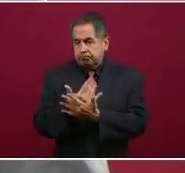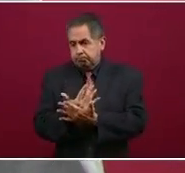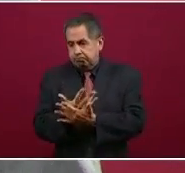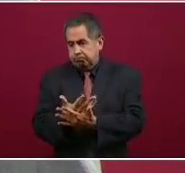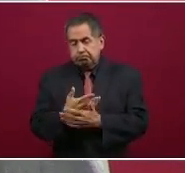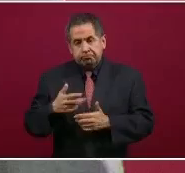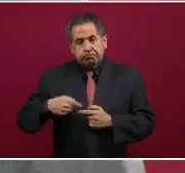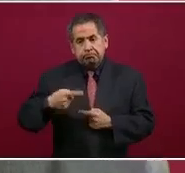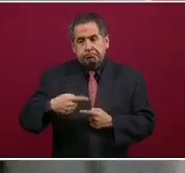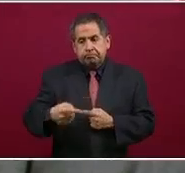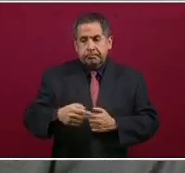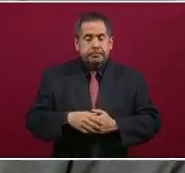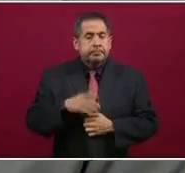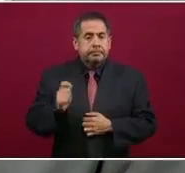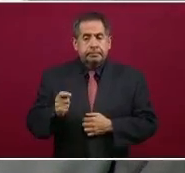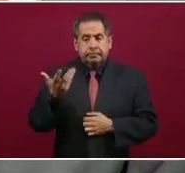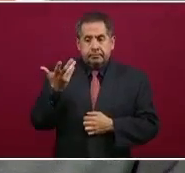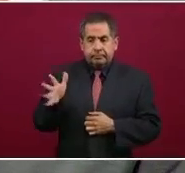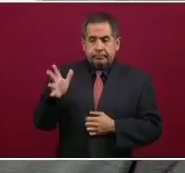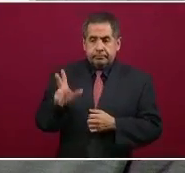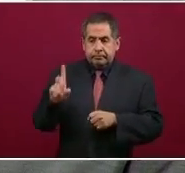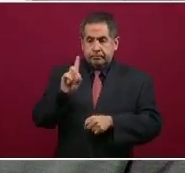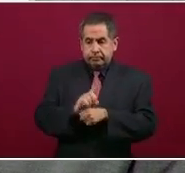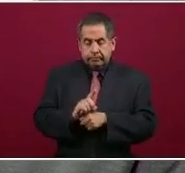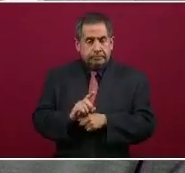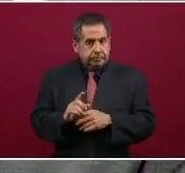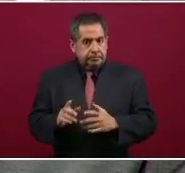son 10 días